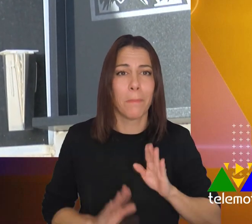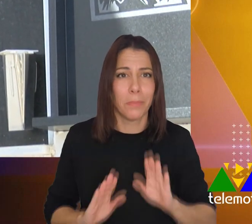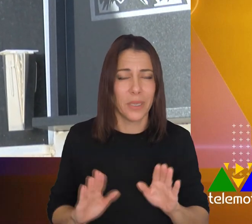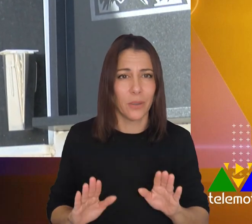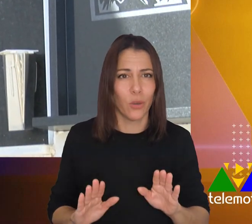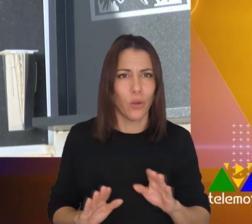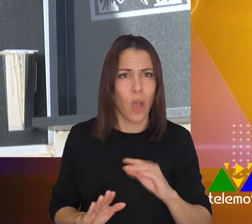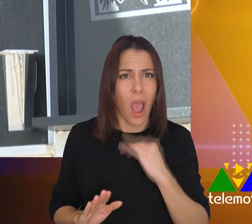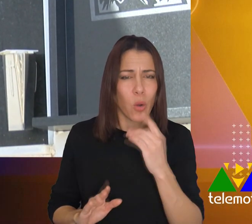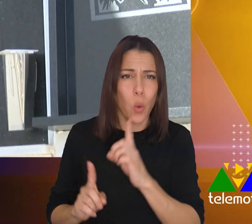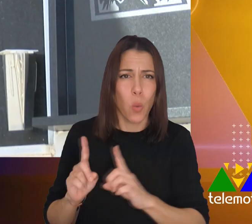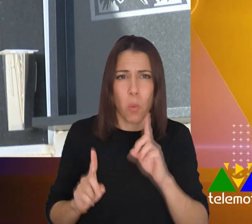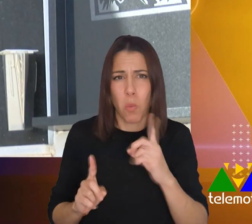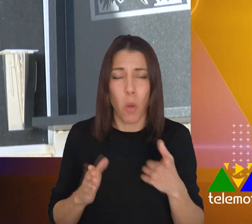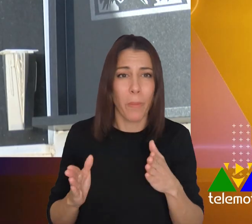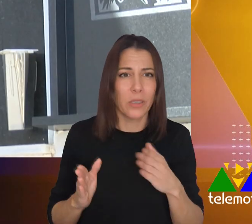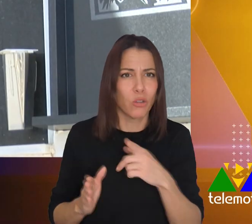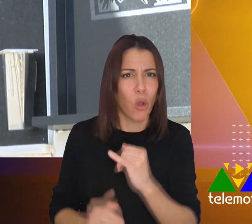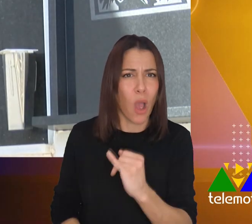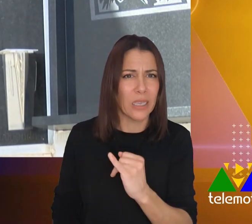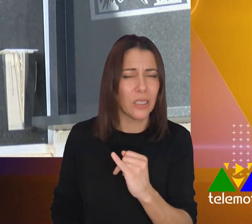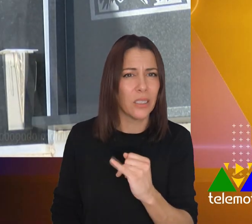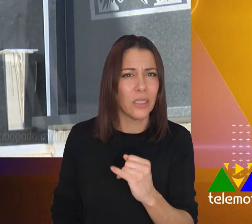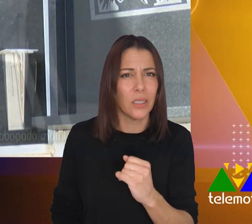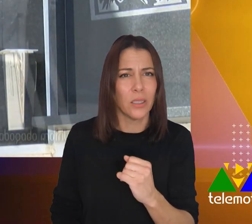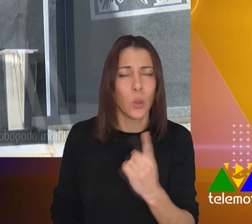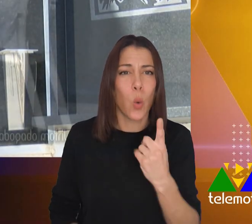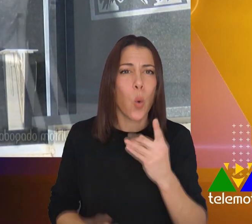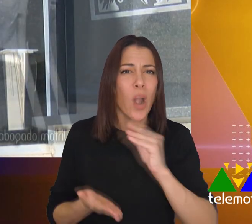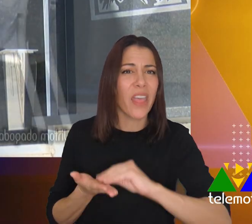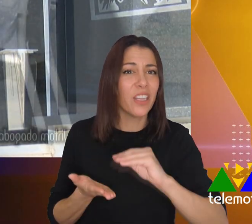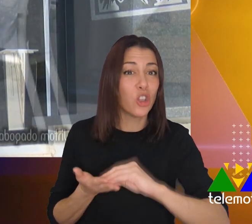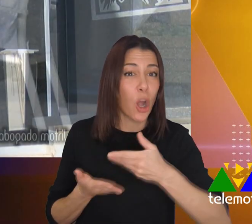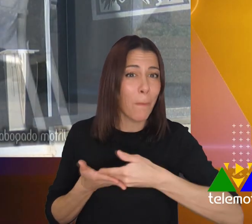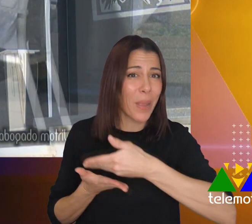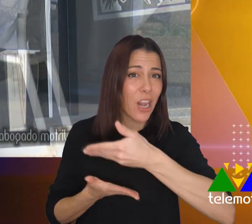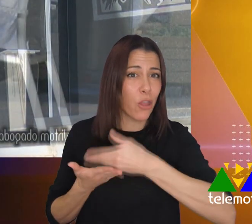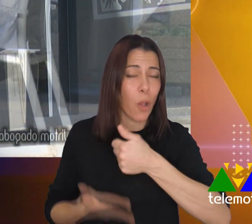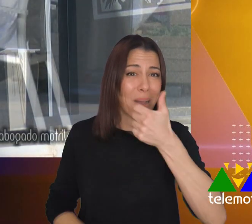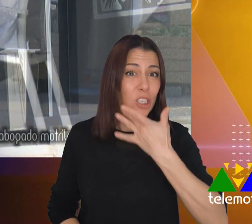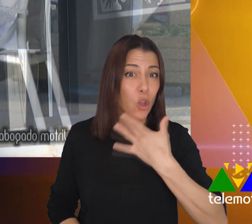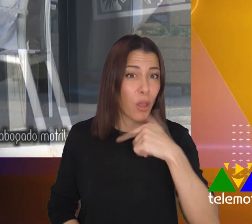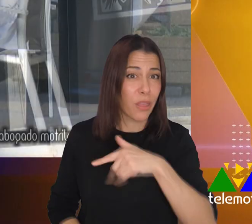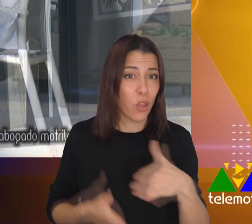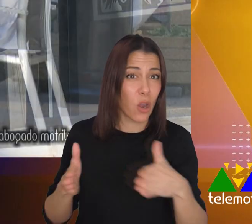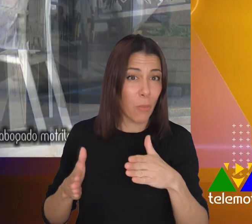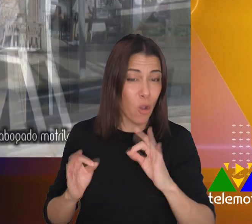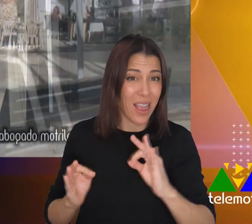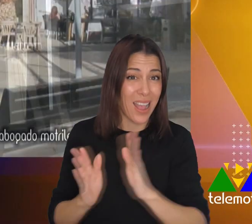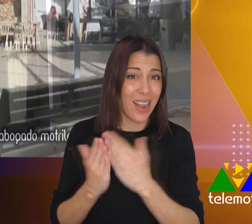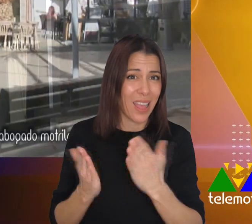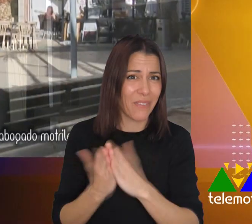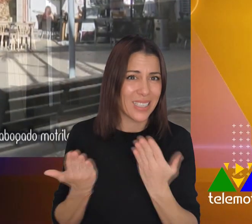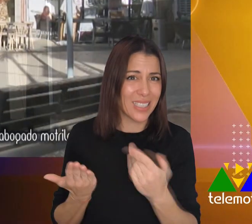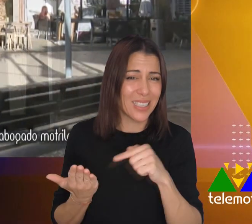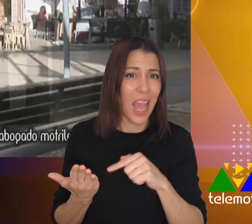pero tuvo en algún momento pues, un editor de uno de los periódicos más conocidos de aquella época, la revista, se